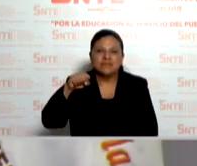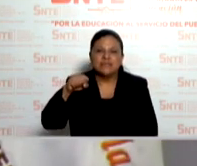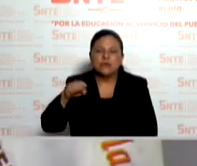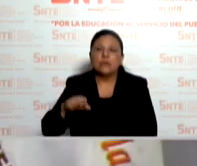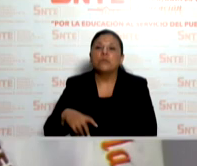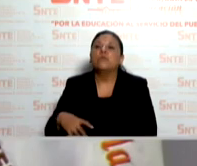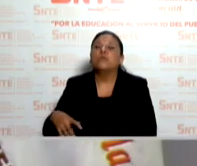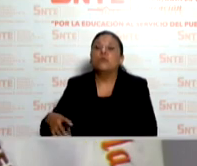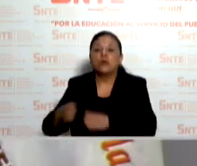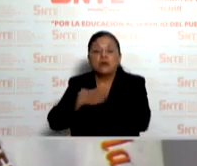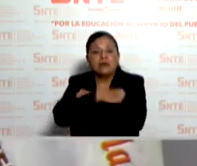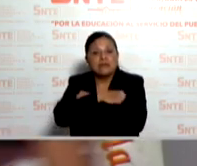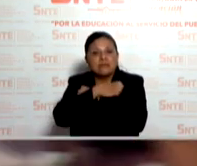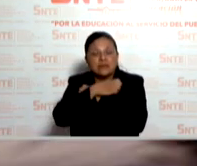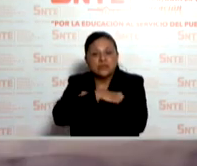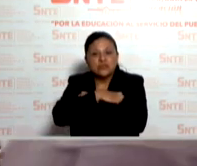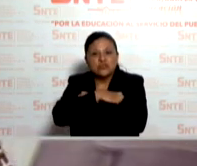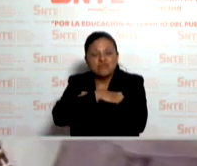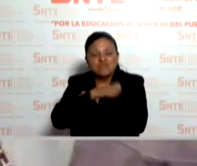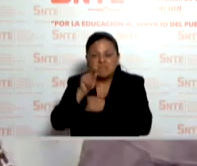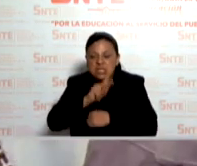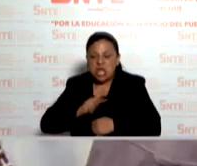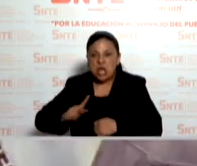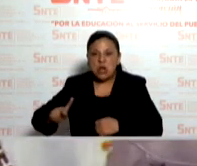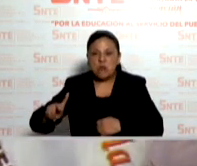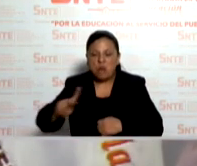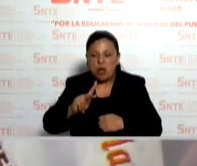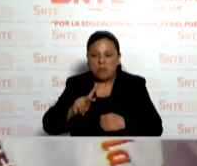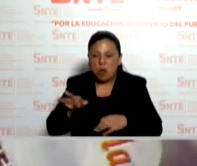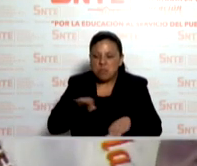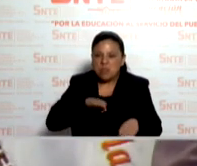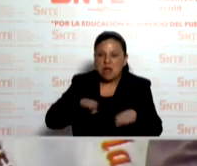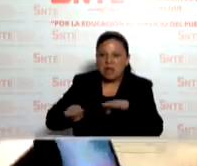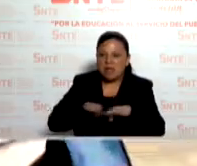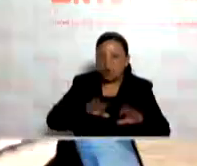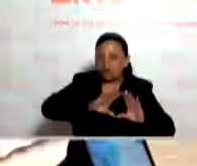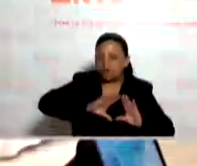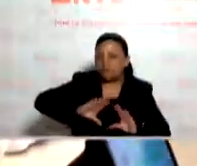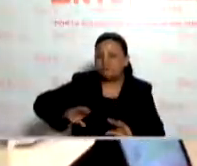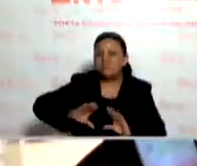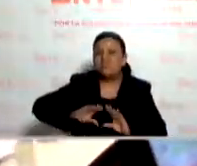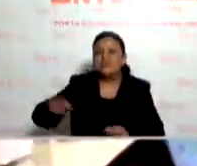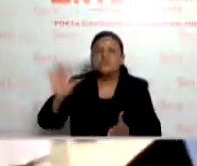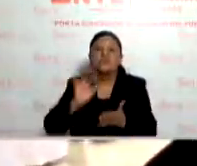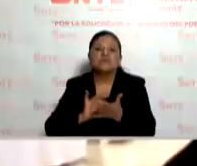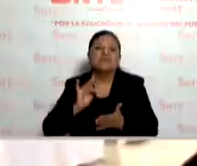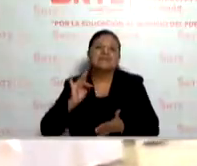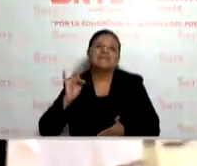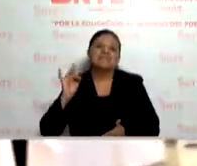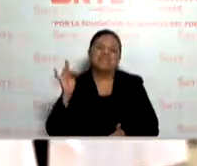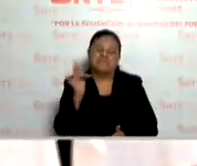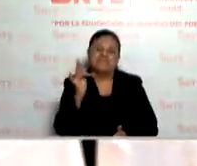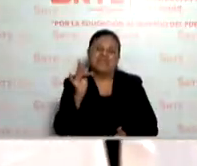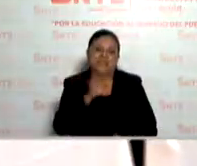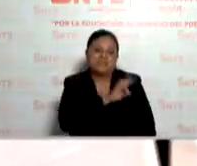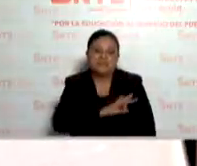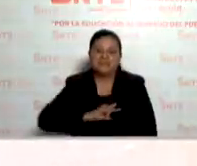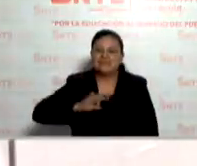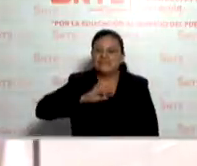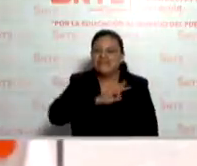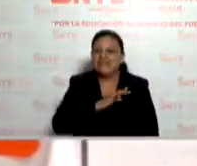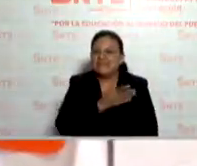por la educación, al servicio del pueblo. Muchas gracias. Felicidades a todos.